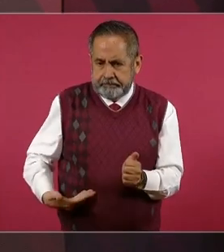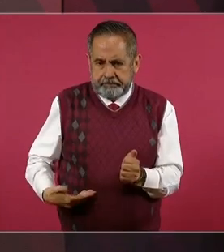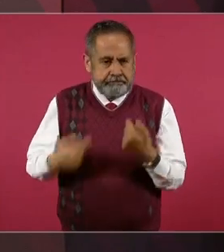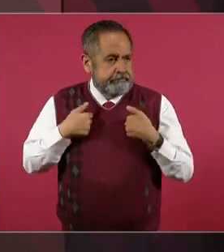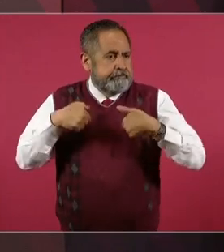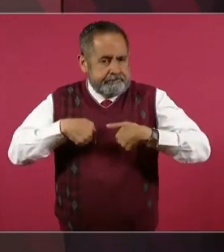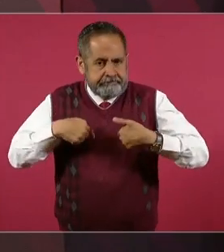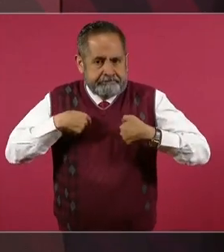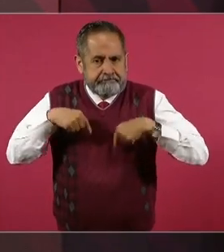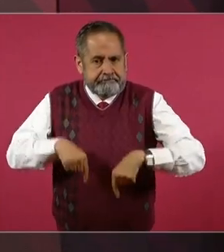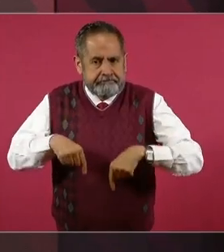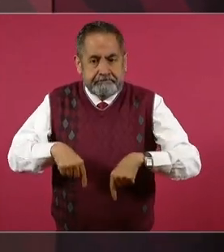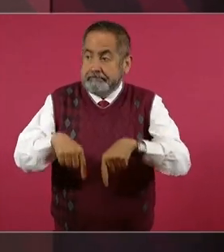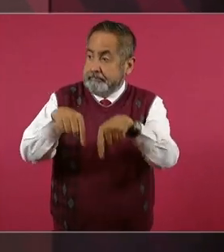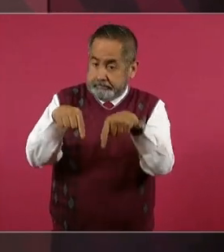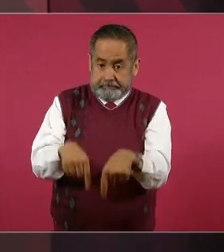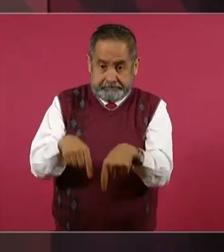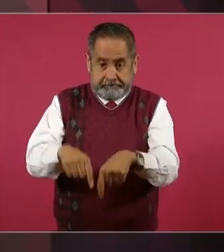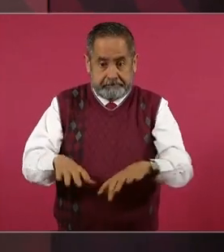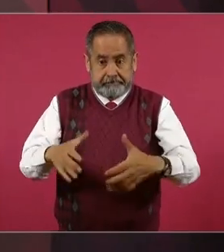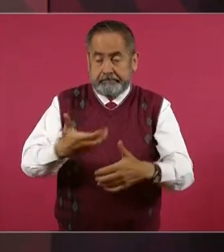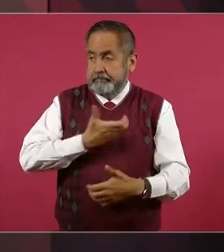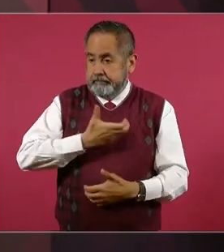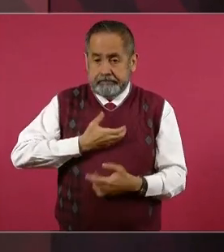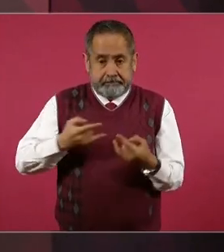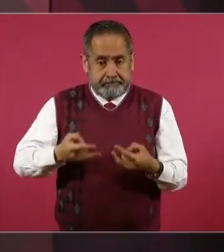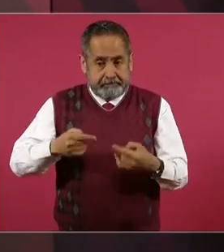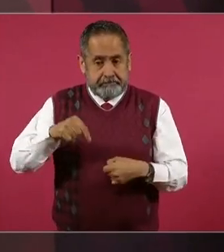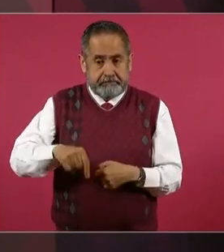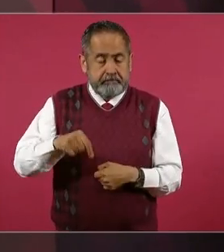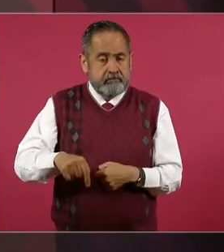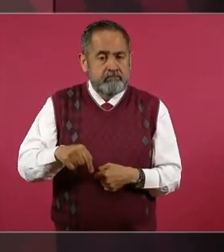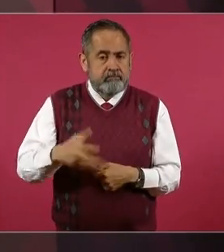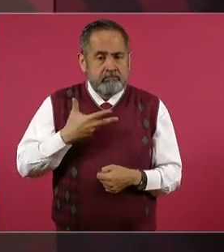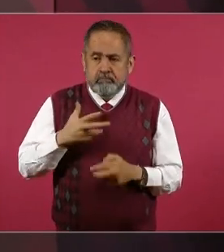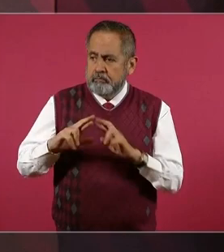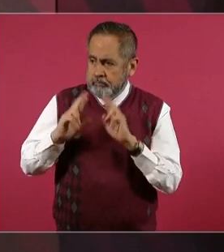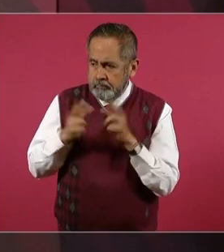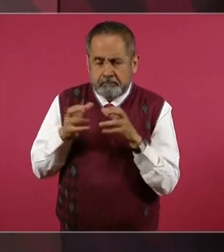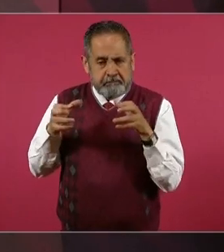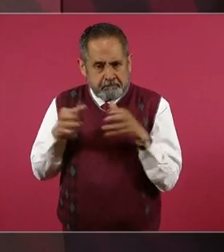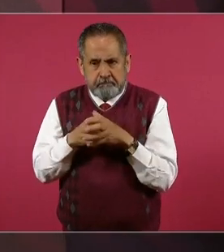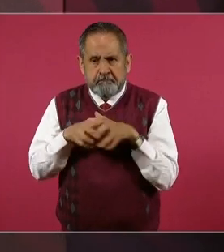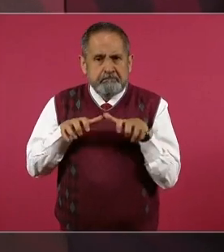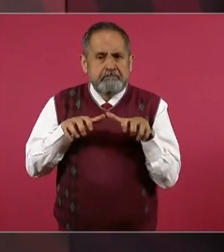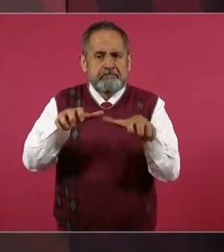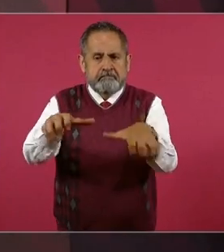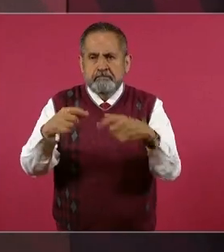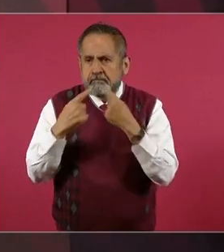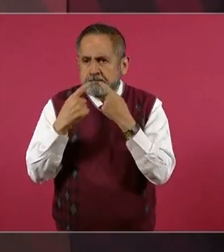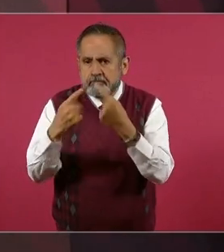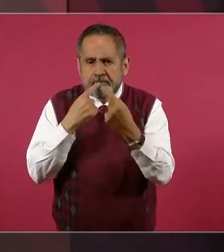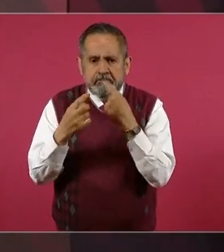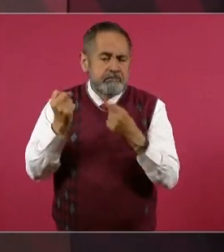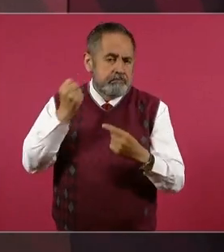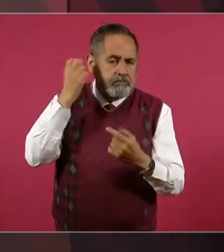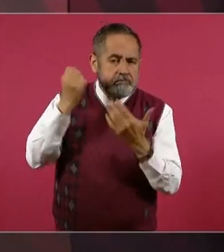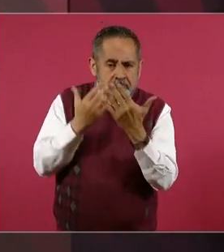Aquí tenemos, entre otras cosas, esta reunión, esta